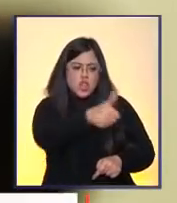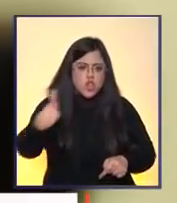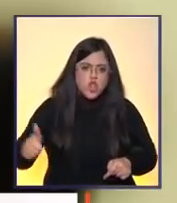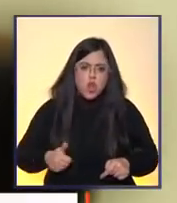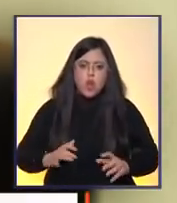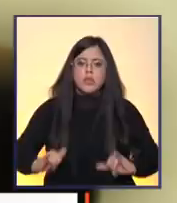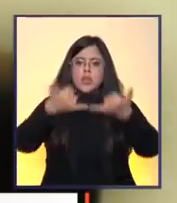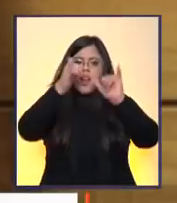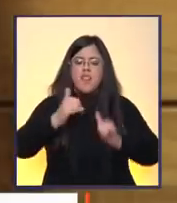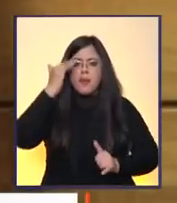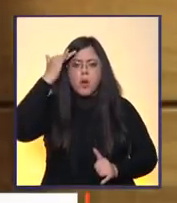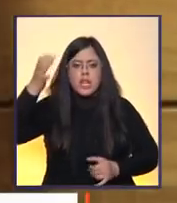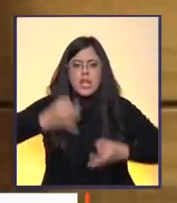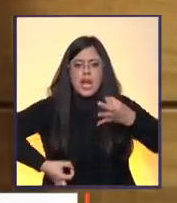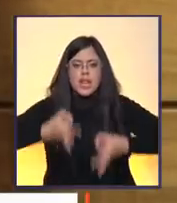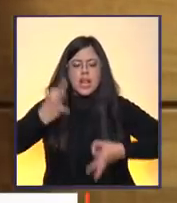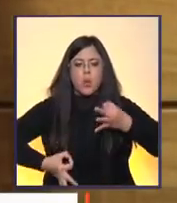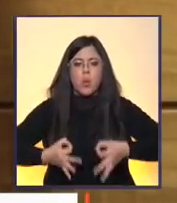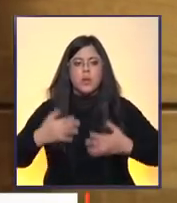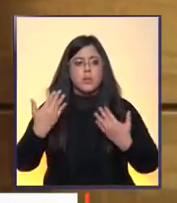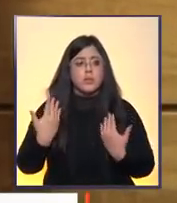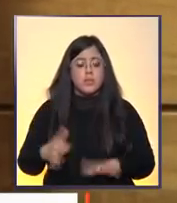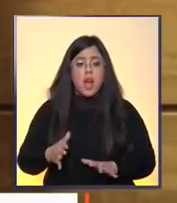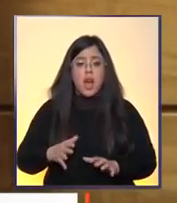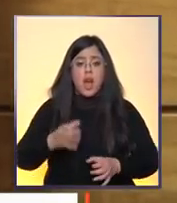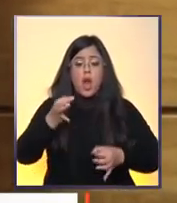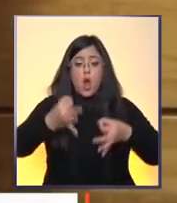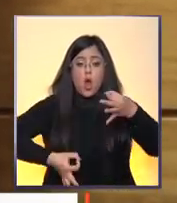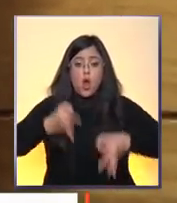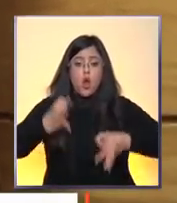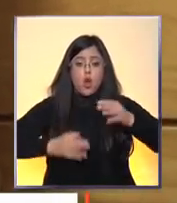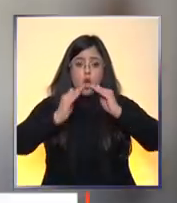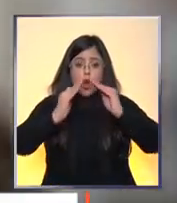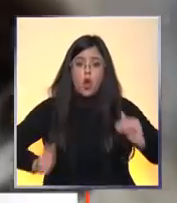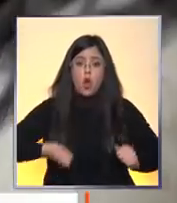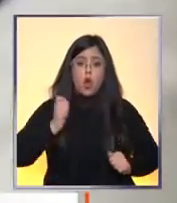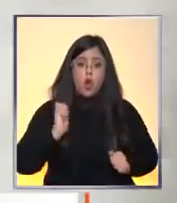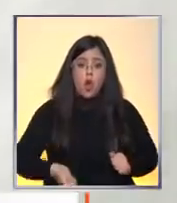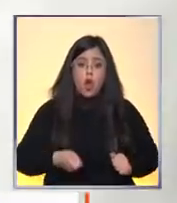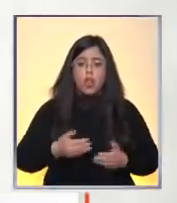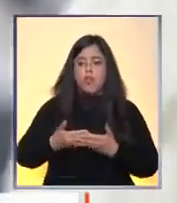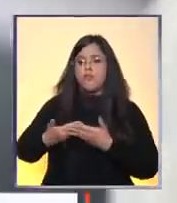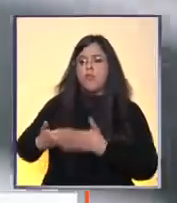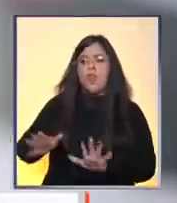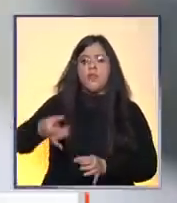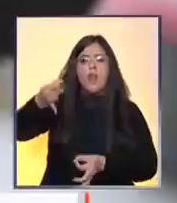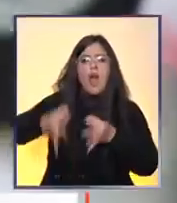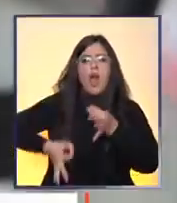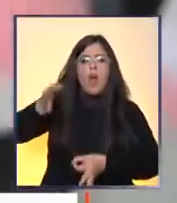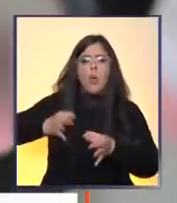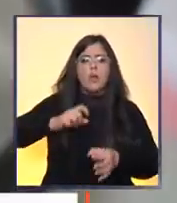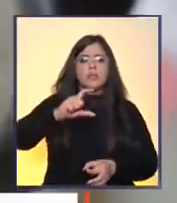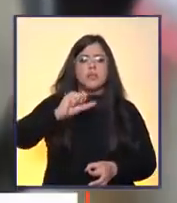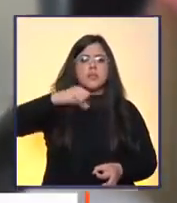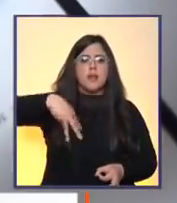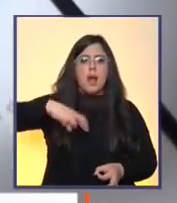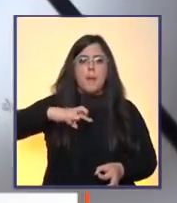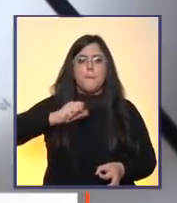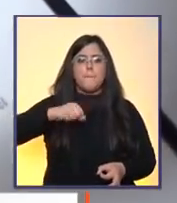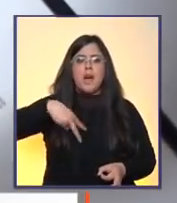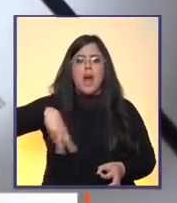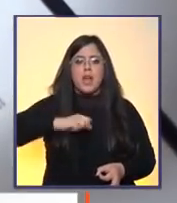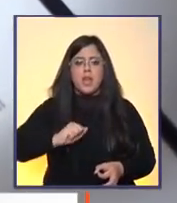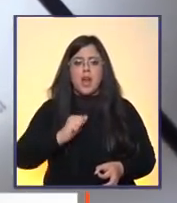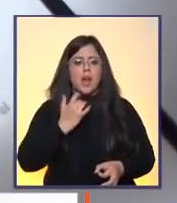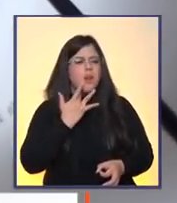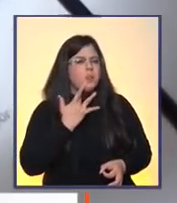La Corte finalmente absolvió al juez Campaña. La razón que dio el tribunal es que no existe en la legislación chilena el delito de acoso